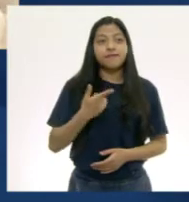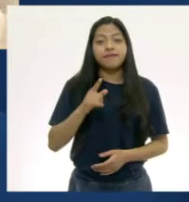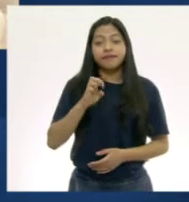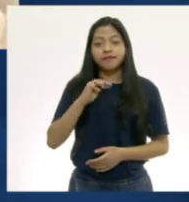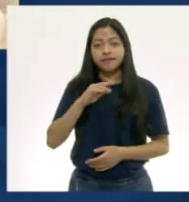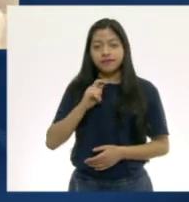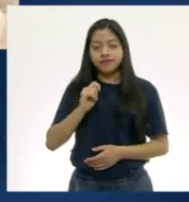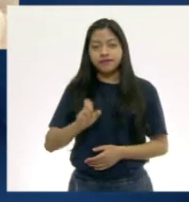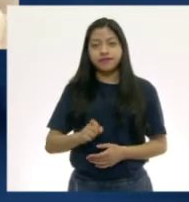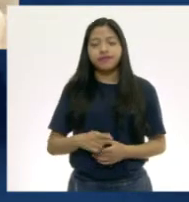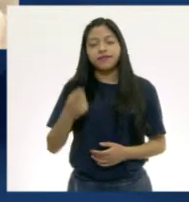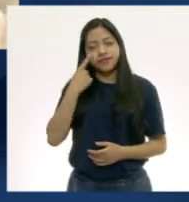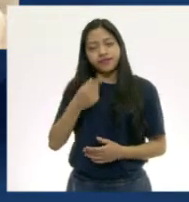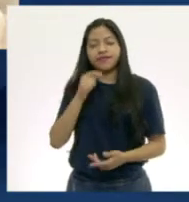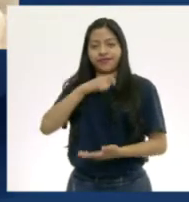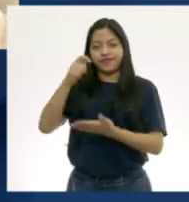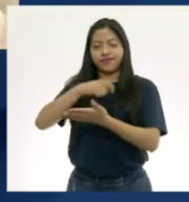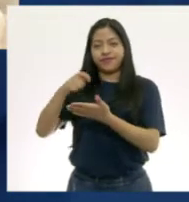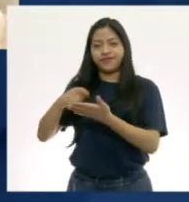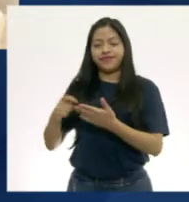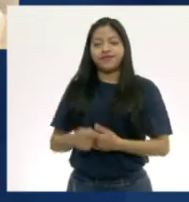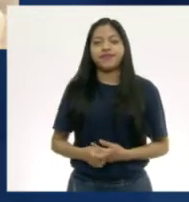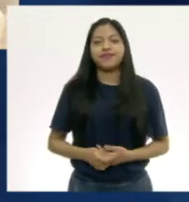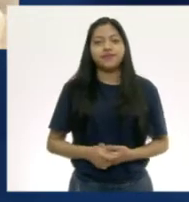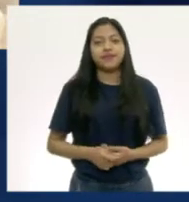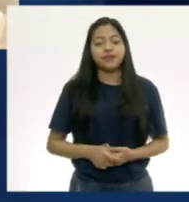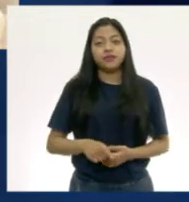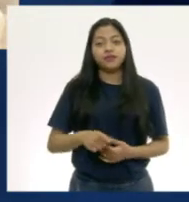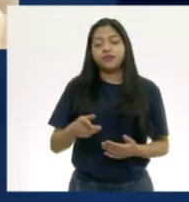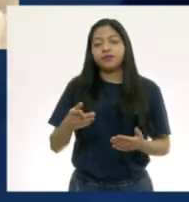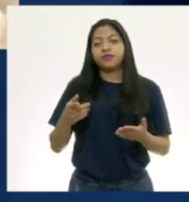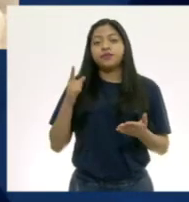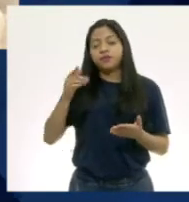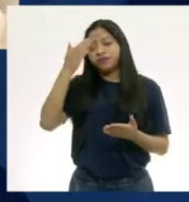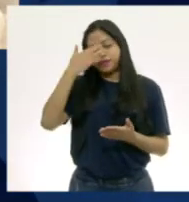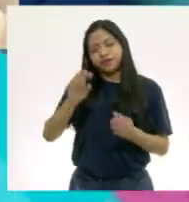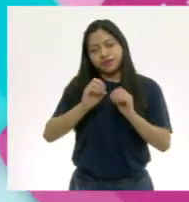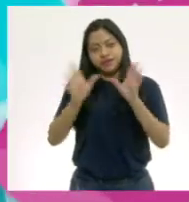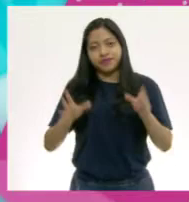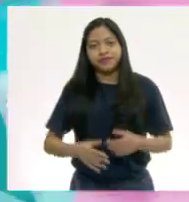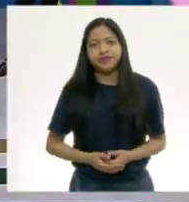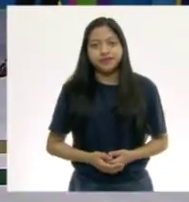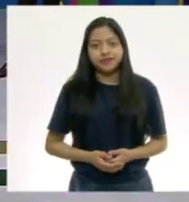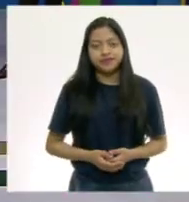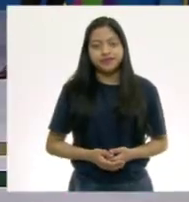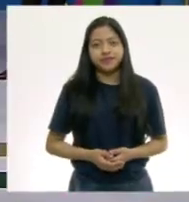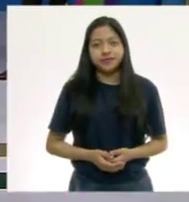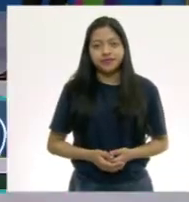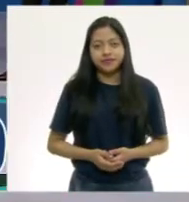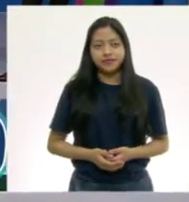que, déjame te lo escribo, ¿Sí? para que no haya problemas.